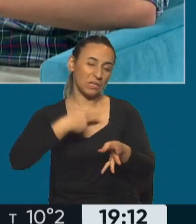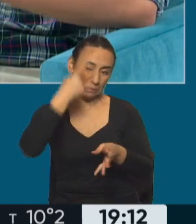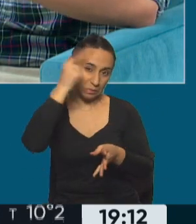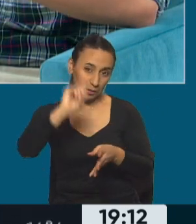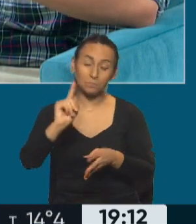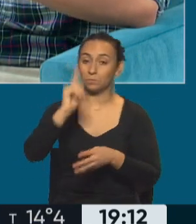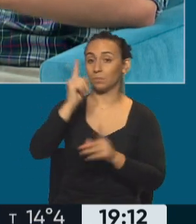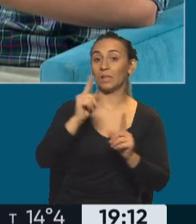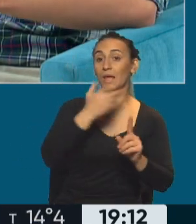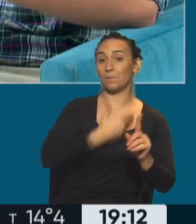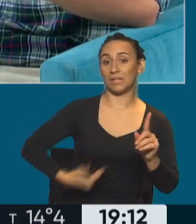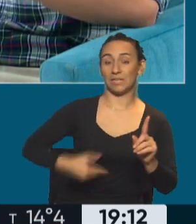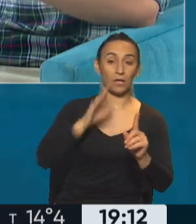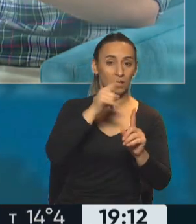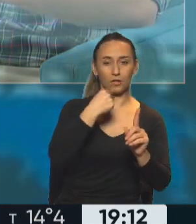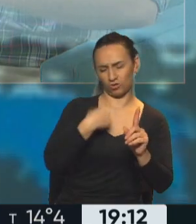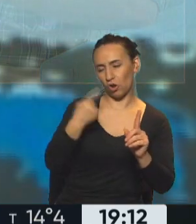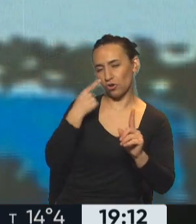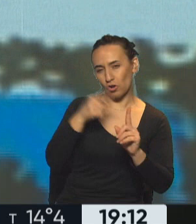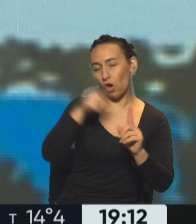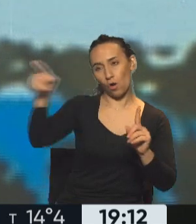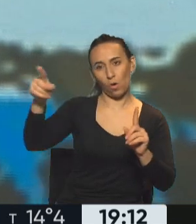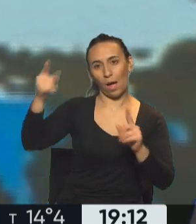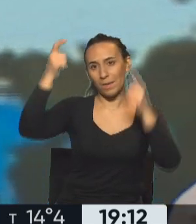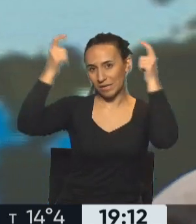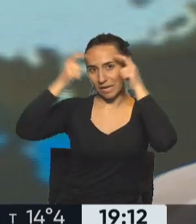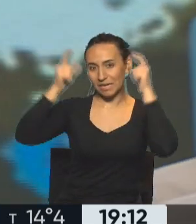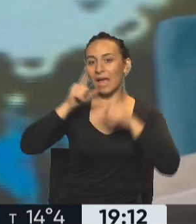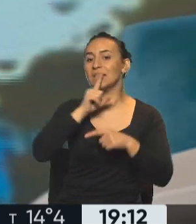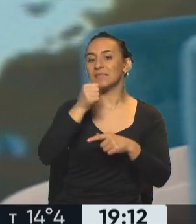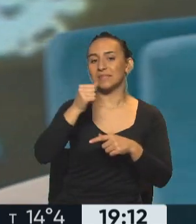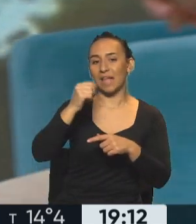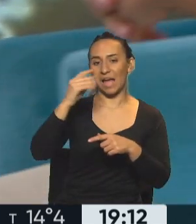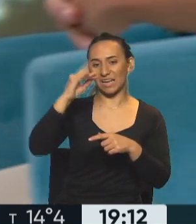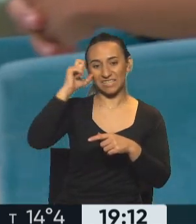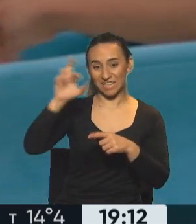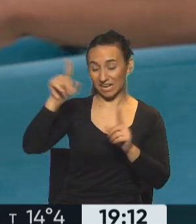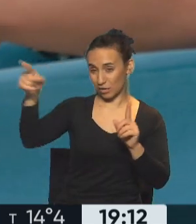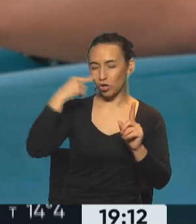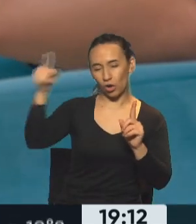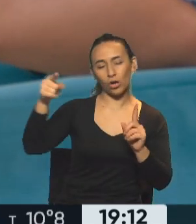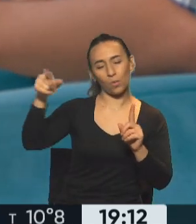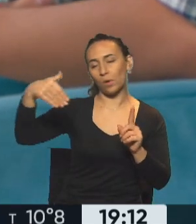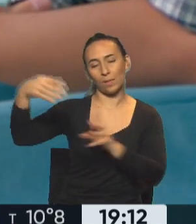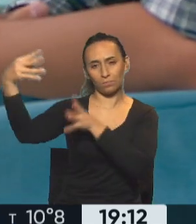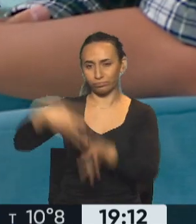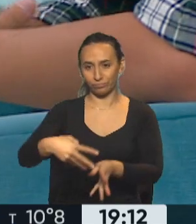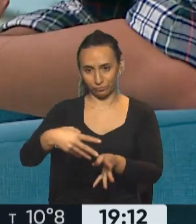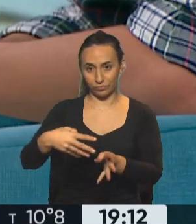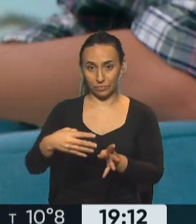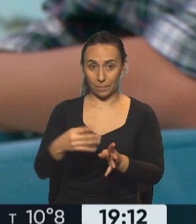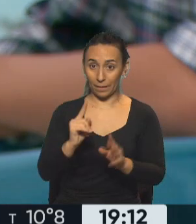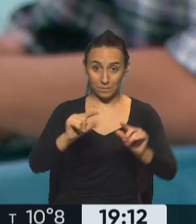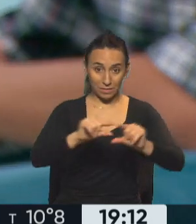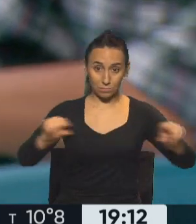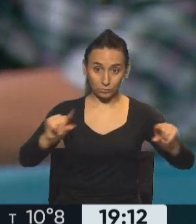Galtieri, conozco a Thatcher, Gran Bretaña va a responder. Entonces ya esa primera suposición... Ahí fíjate, por ejemplo. Es el textual que estaba citando.